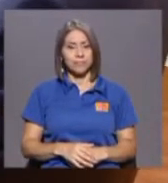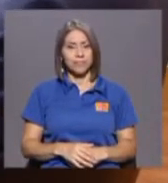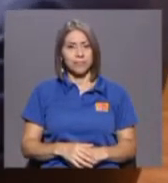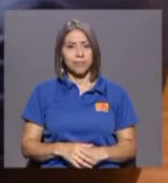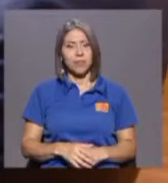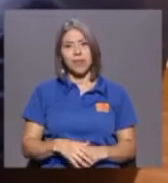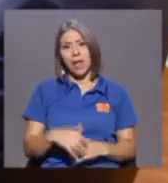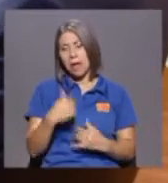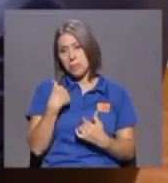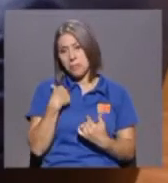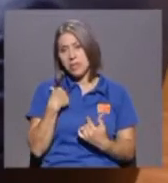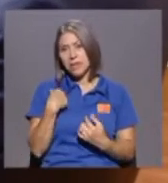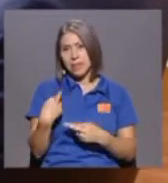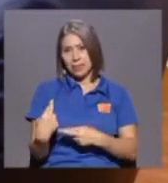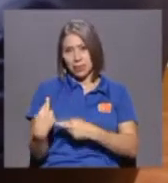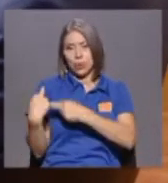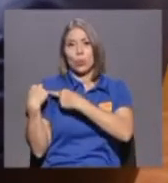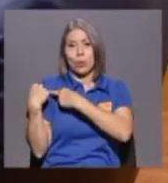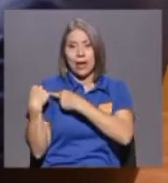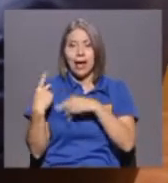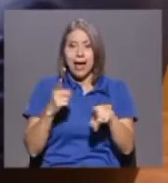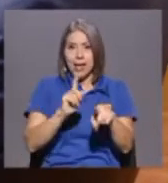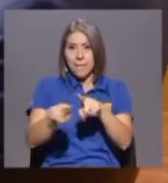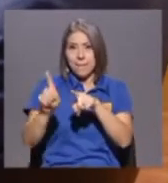tocaron varios procesos